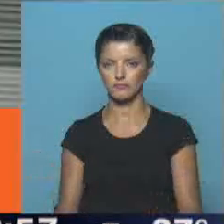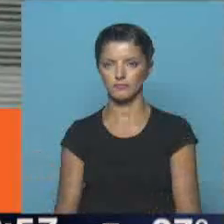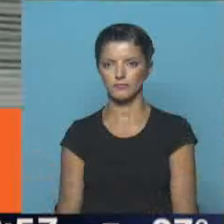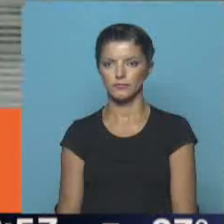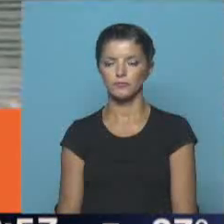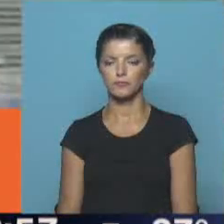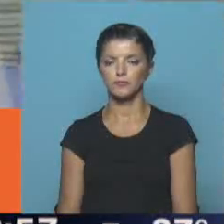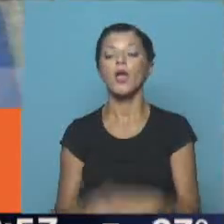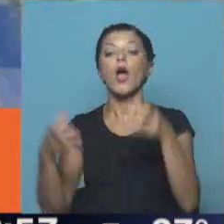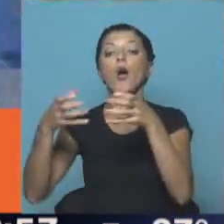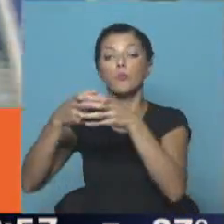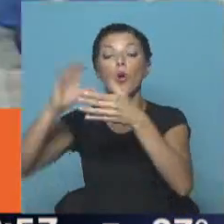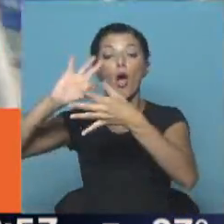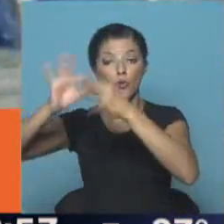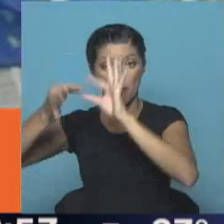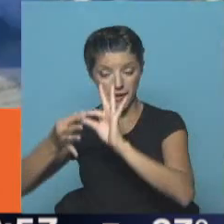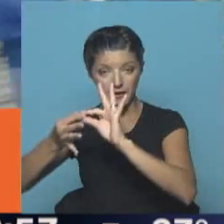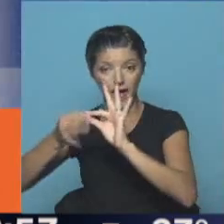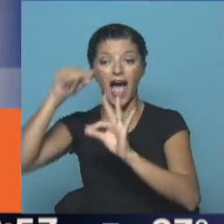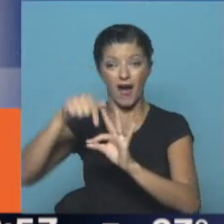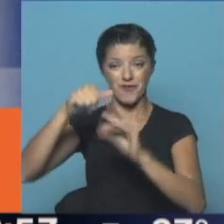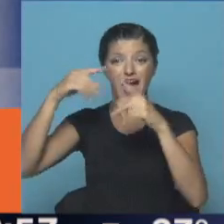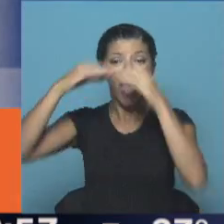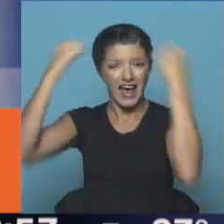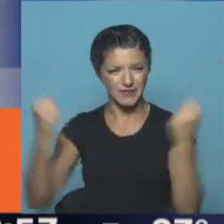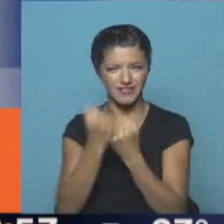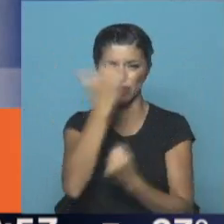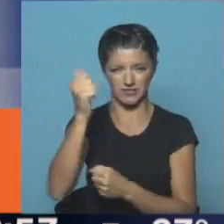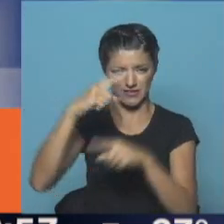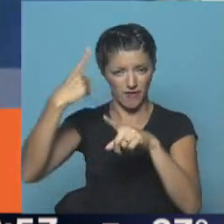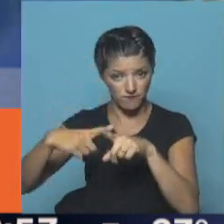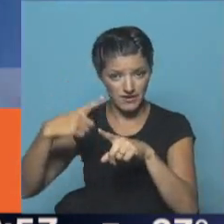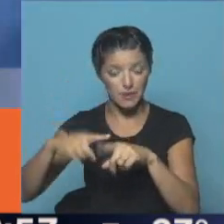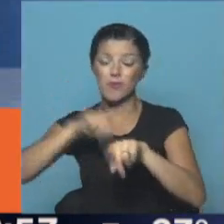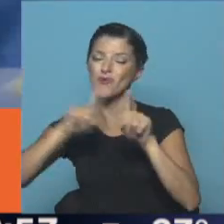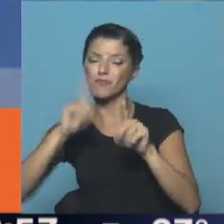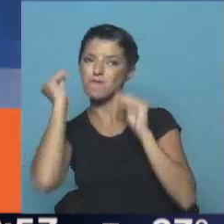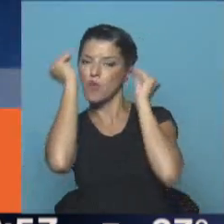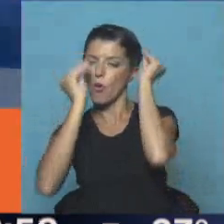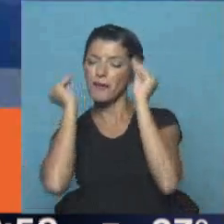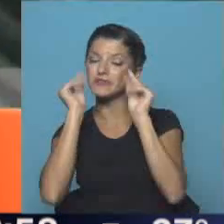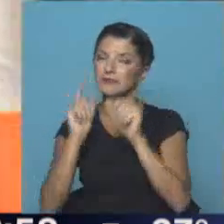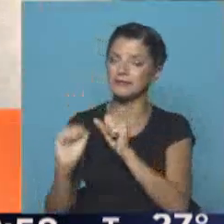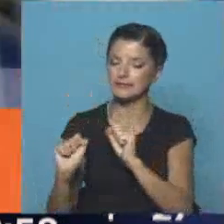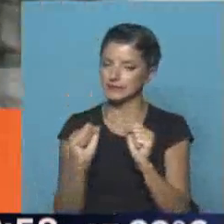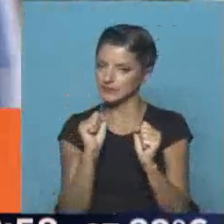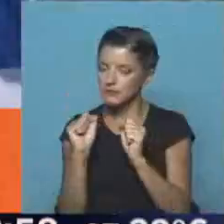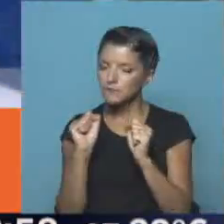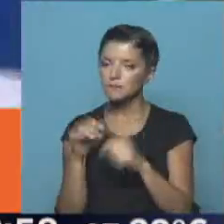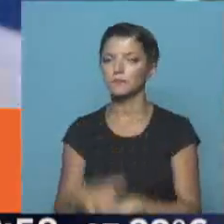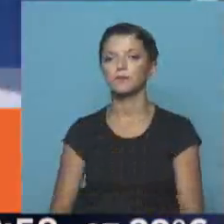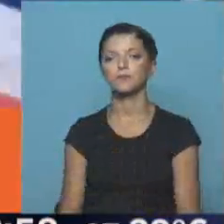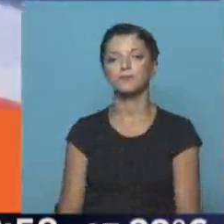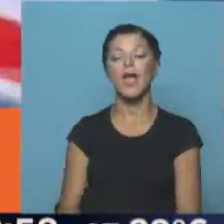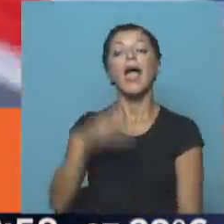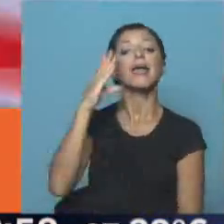La Unión Europea celebra su 60º aniversario con varias preocupaciones y un intenso sabor amargo. El